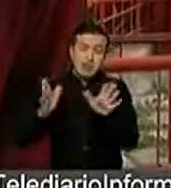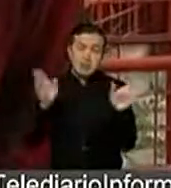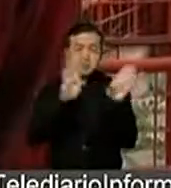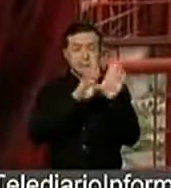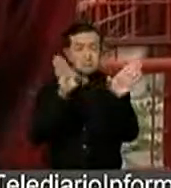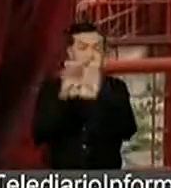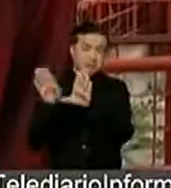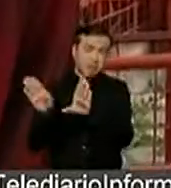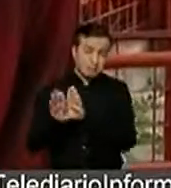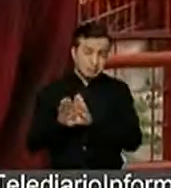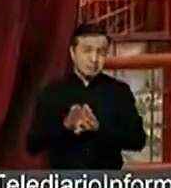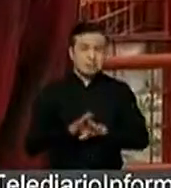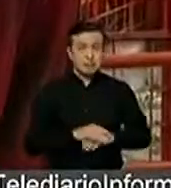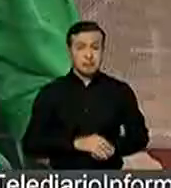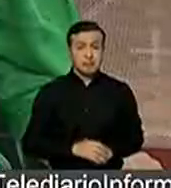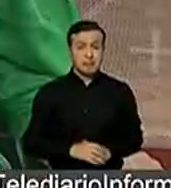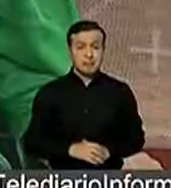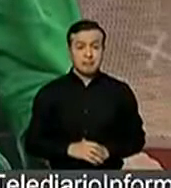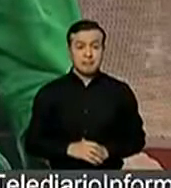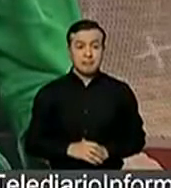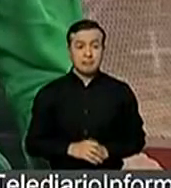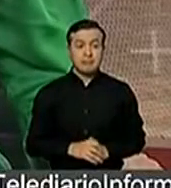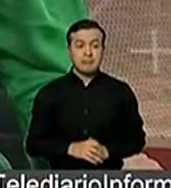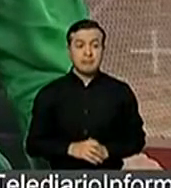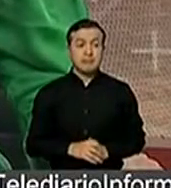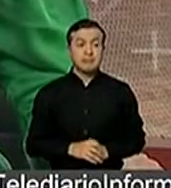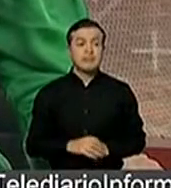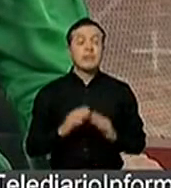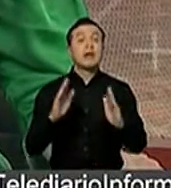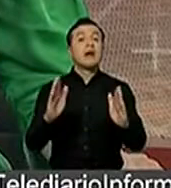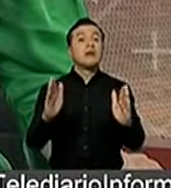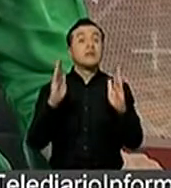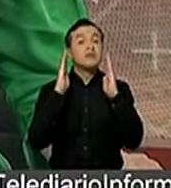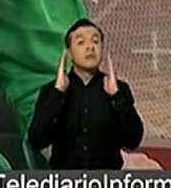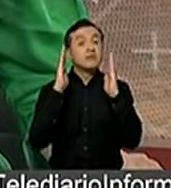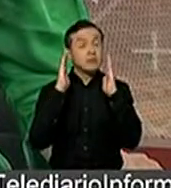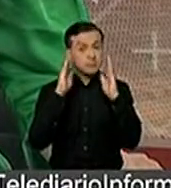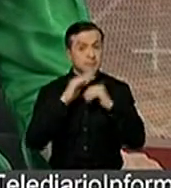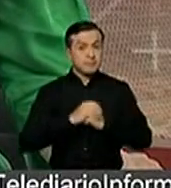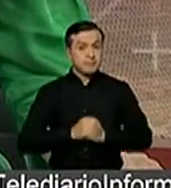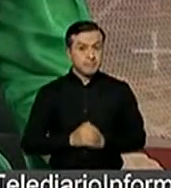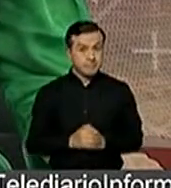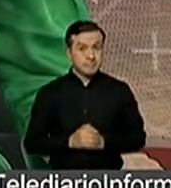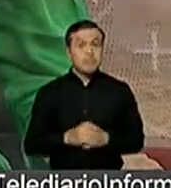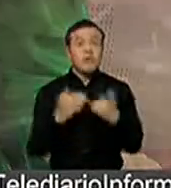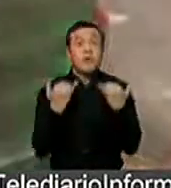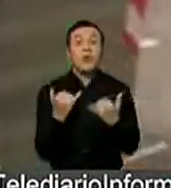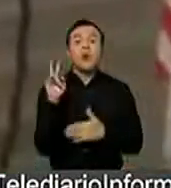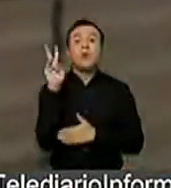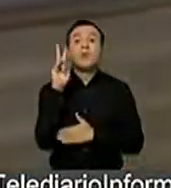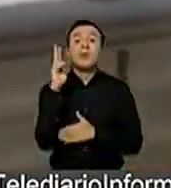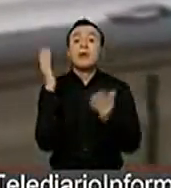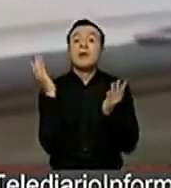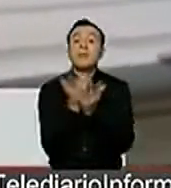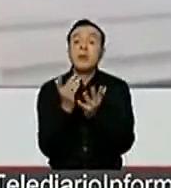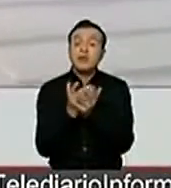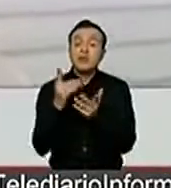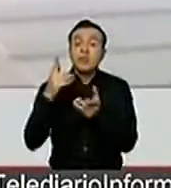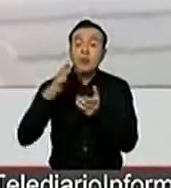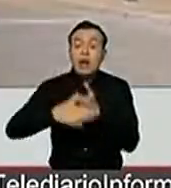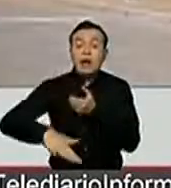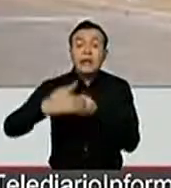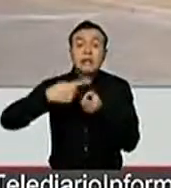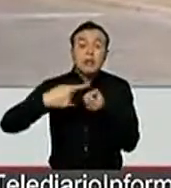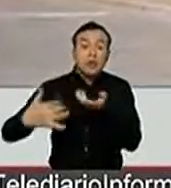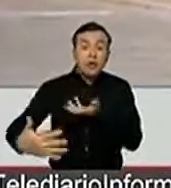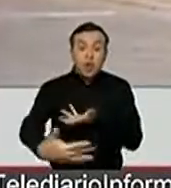Figueroa, Medios Públicos. Y preste atención a la siguiente información. Este día viernes la recolección de basura en Quito opera